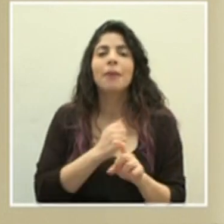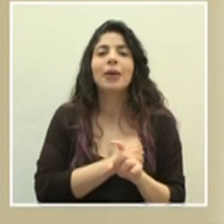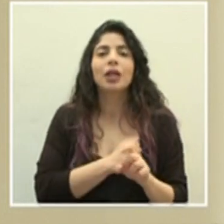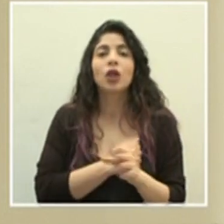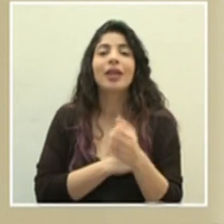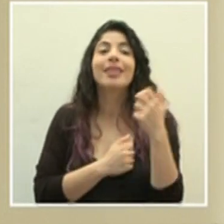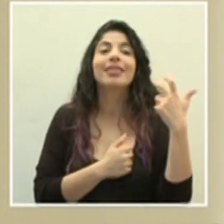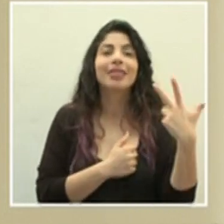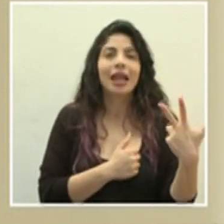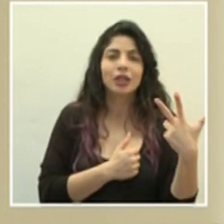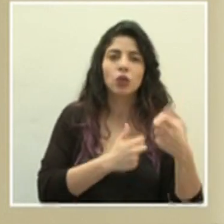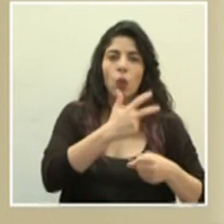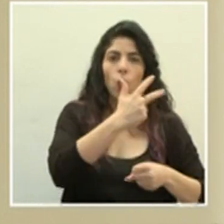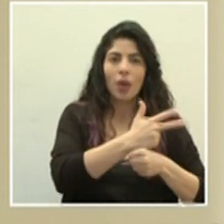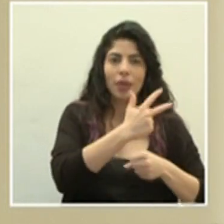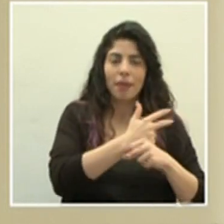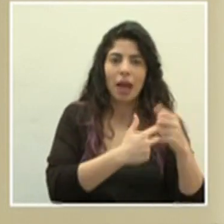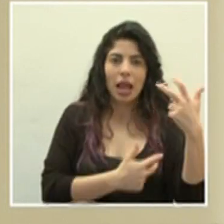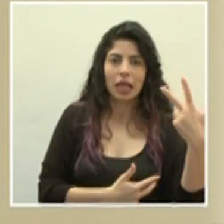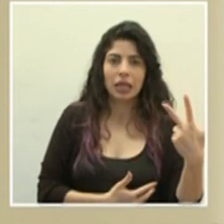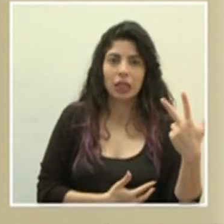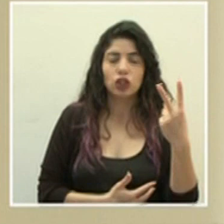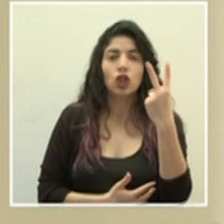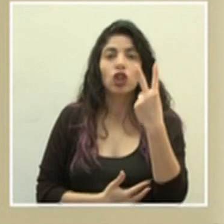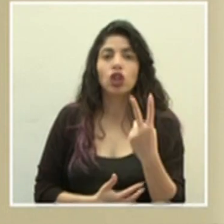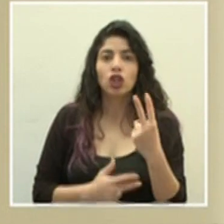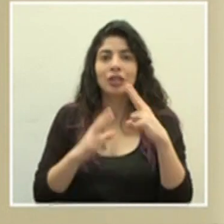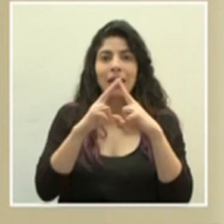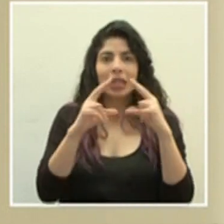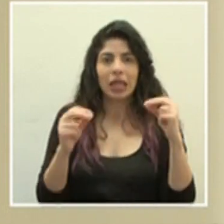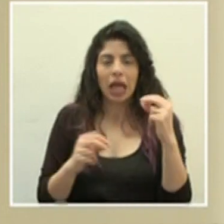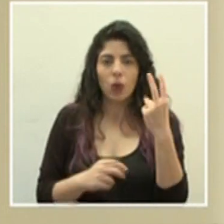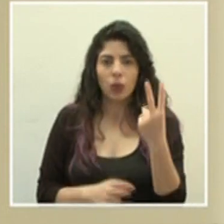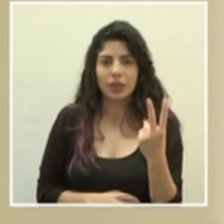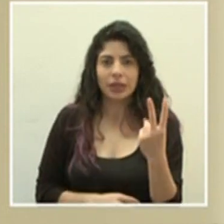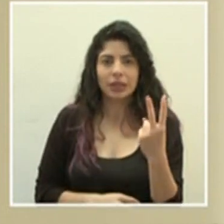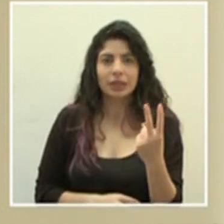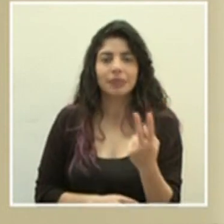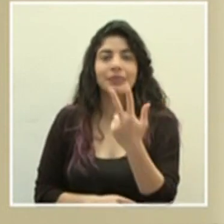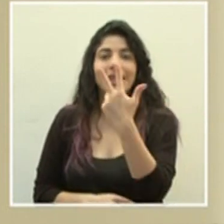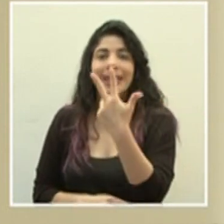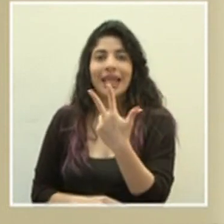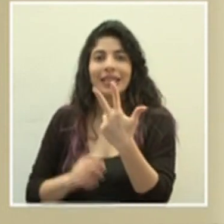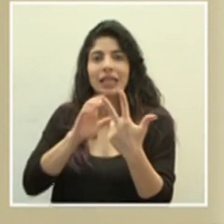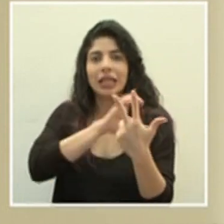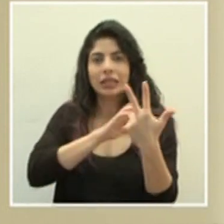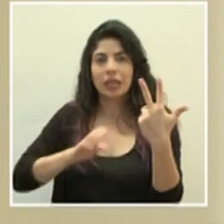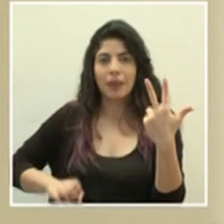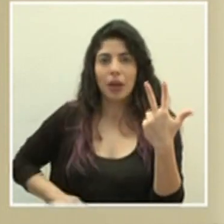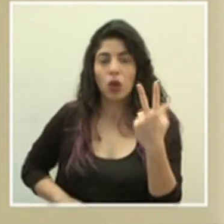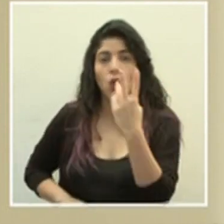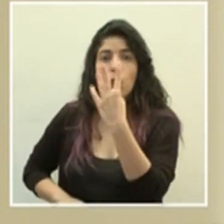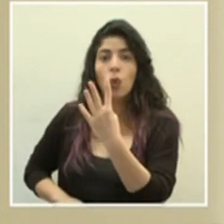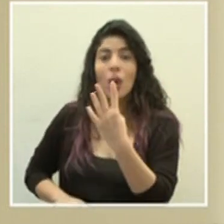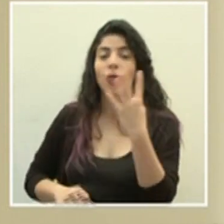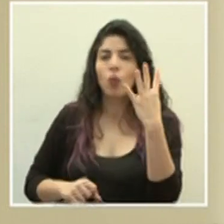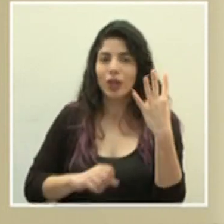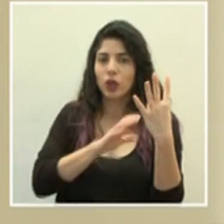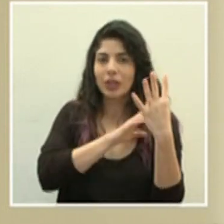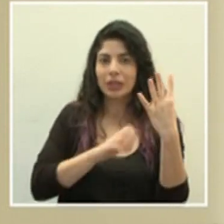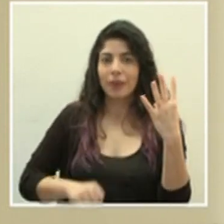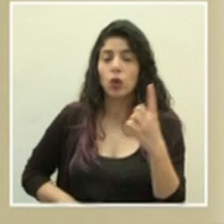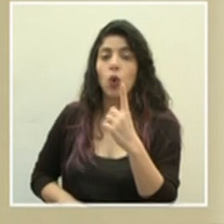3 guatemaltecos, 2 nicaragüenses, 3 salvadoreños, 4 salvadoreños,